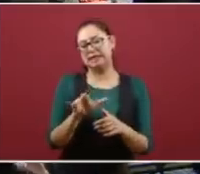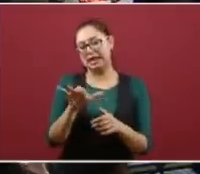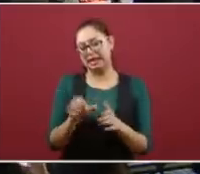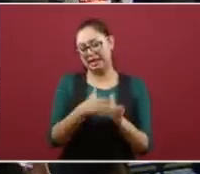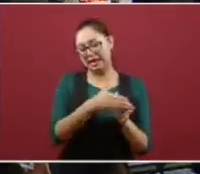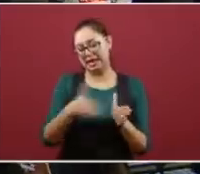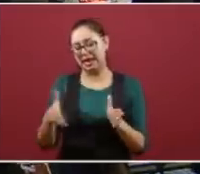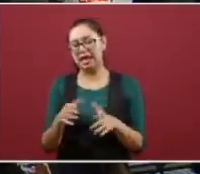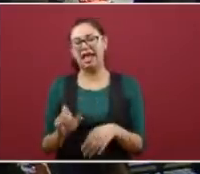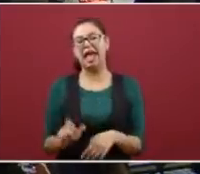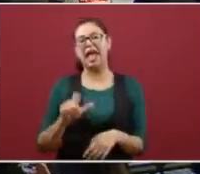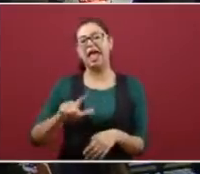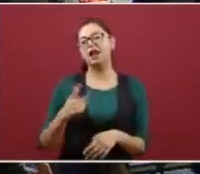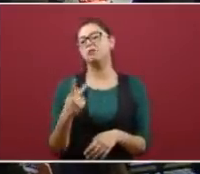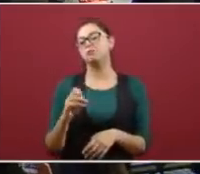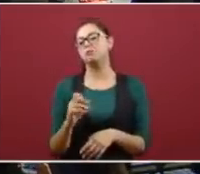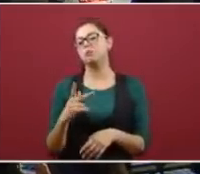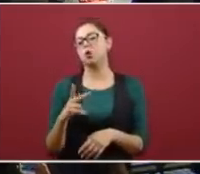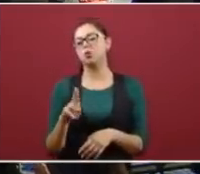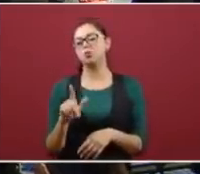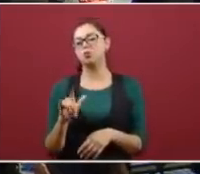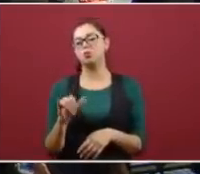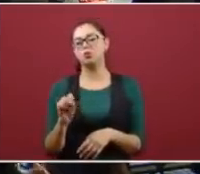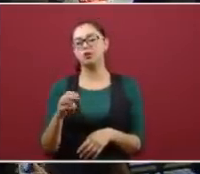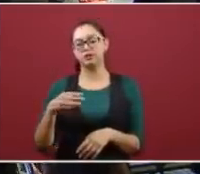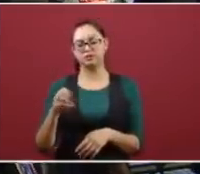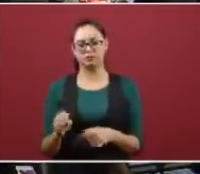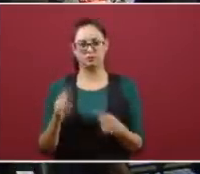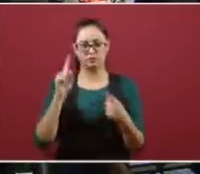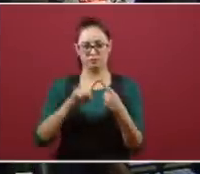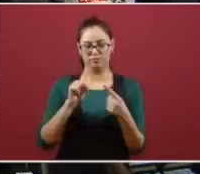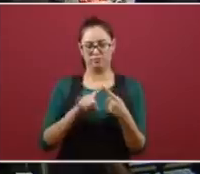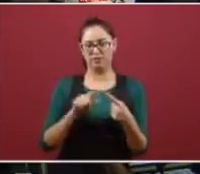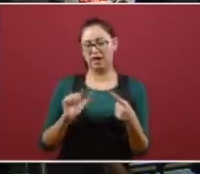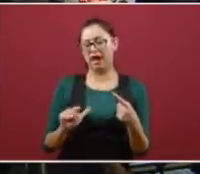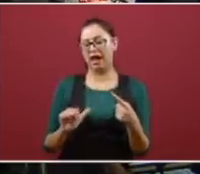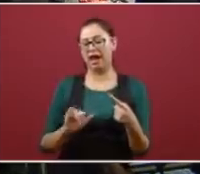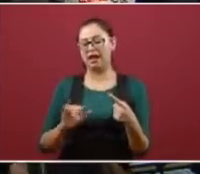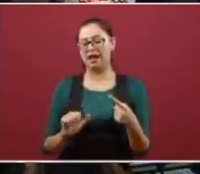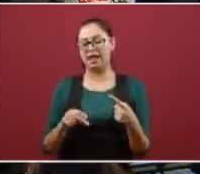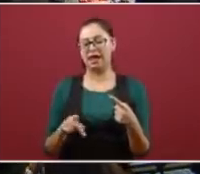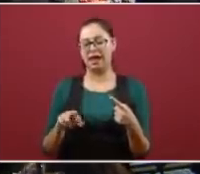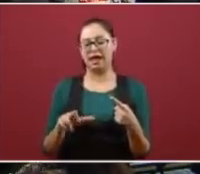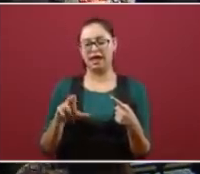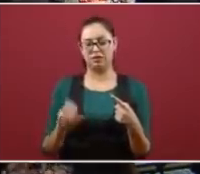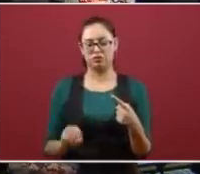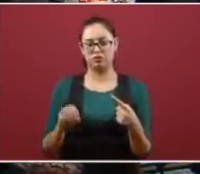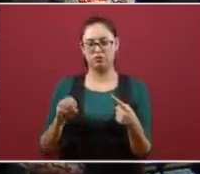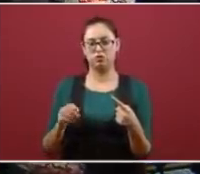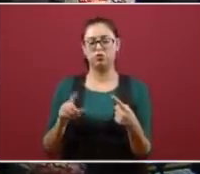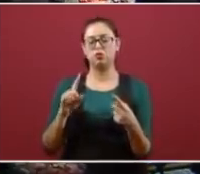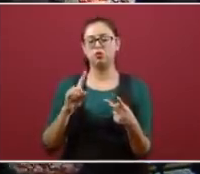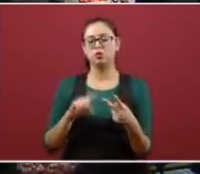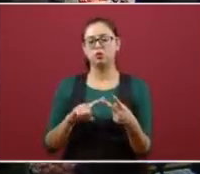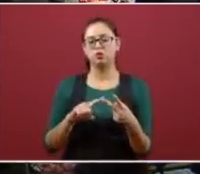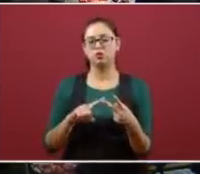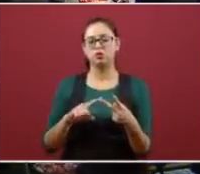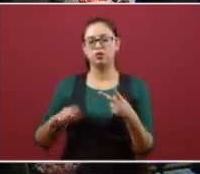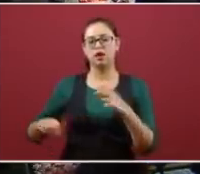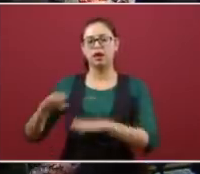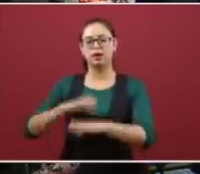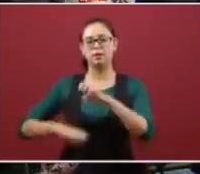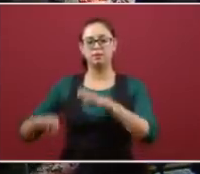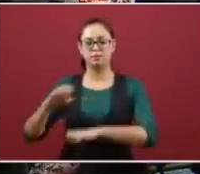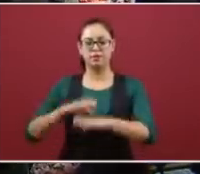personas en particular alejandro jesús quintero inglés por un lado y por otro lado que la empresa